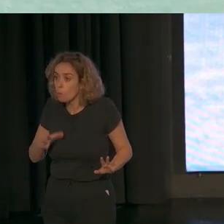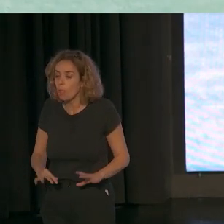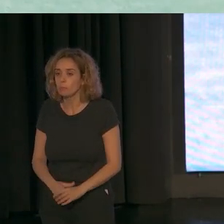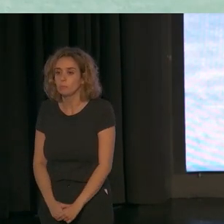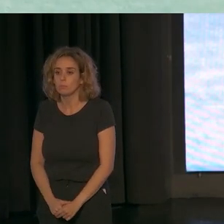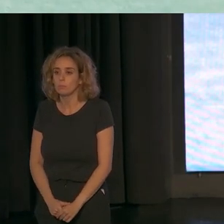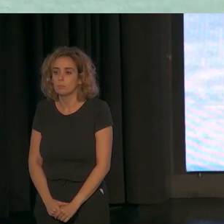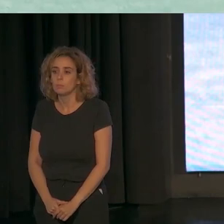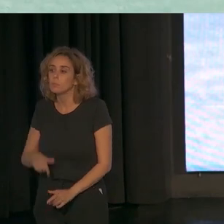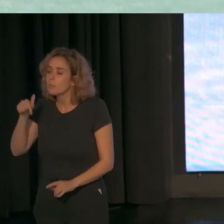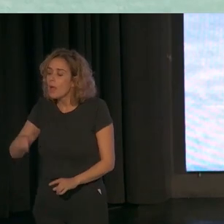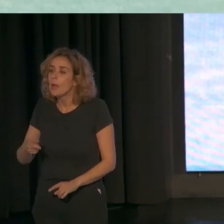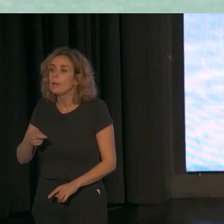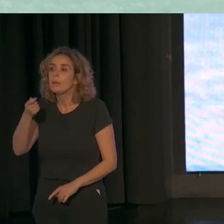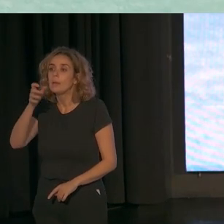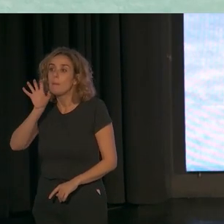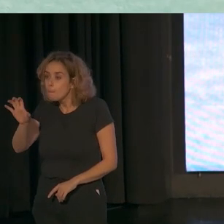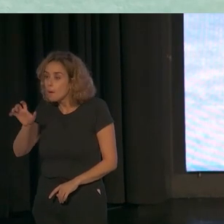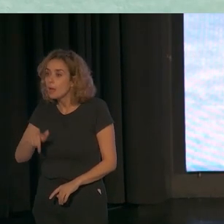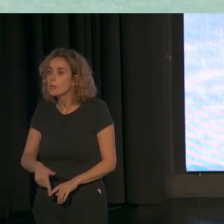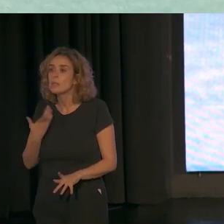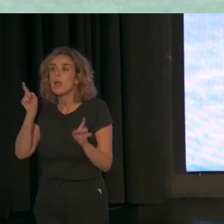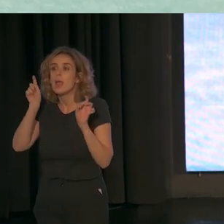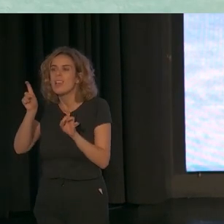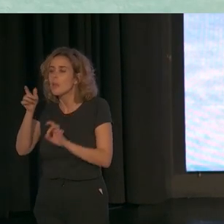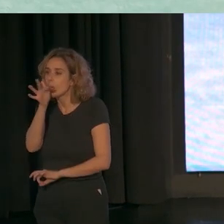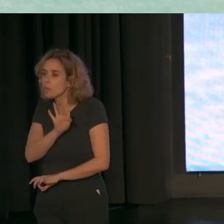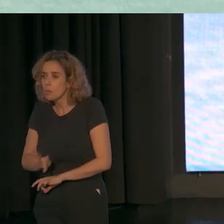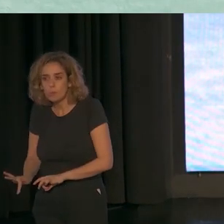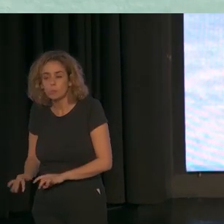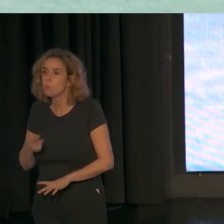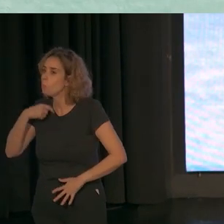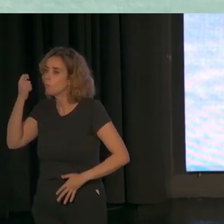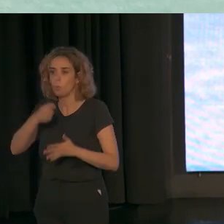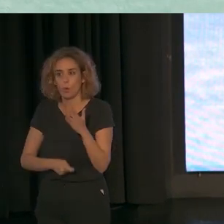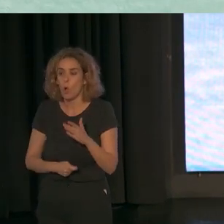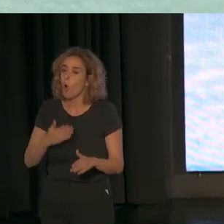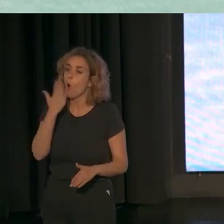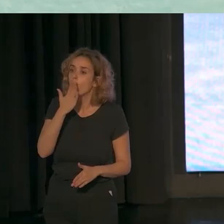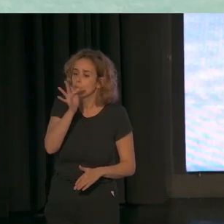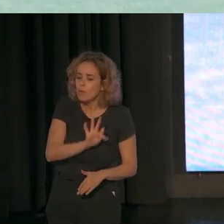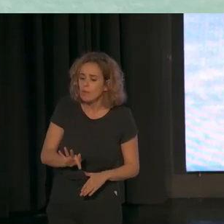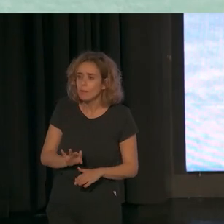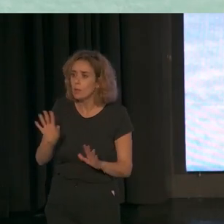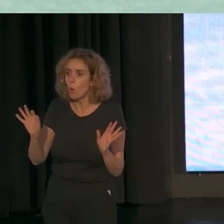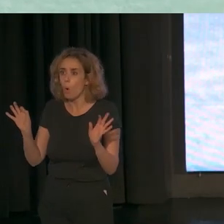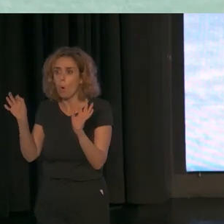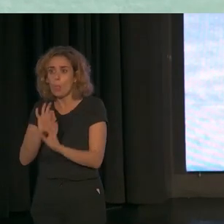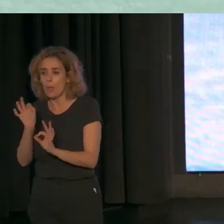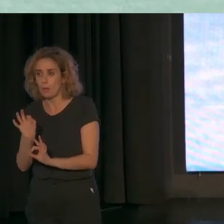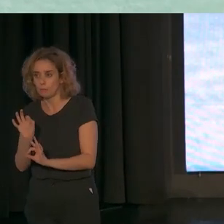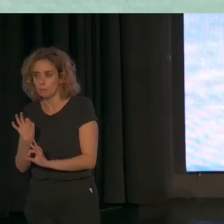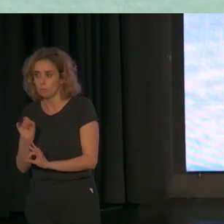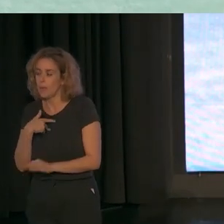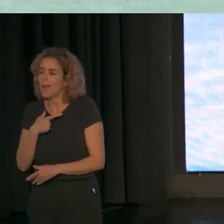en en este país eh la educación infantil es muy rígida Ho es escuela infantil o no es nada no